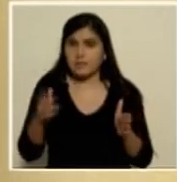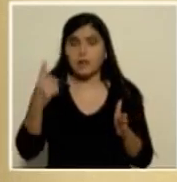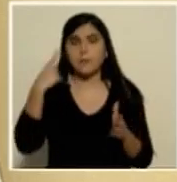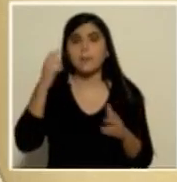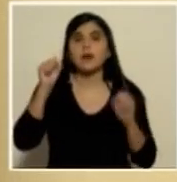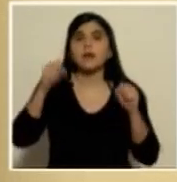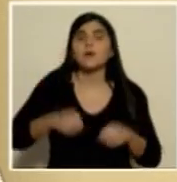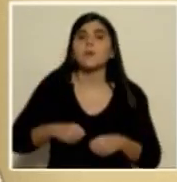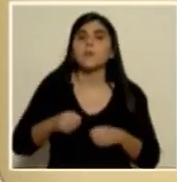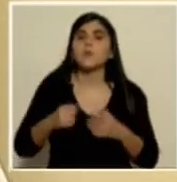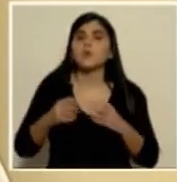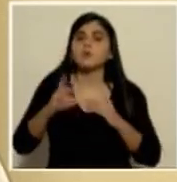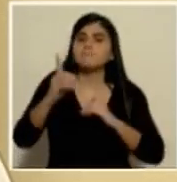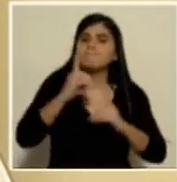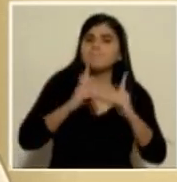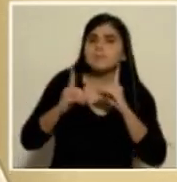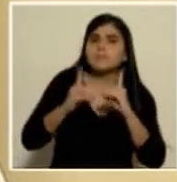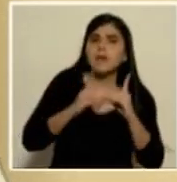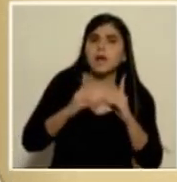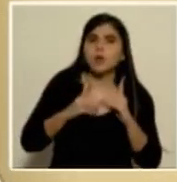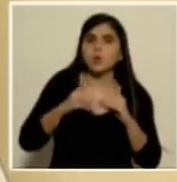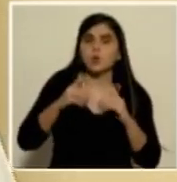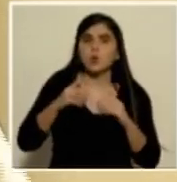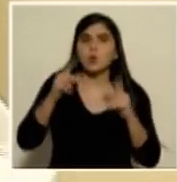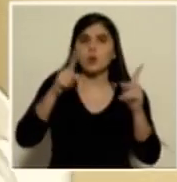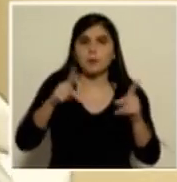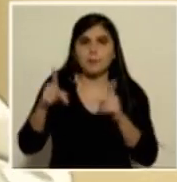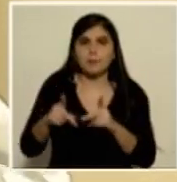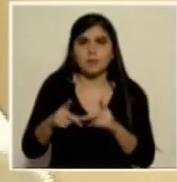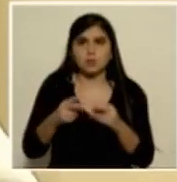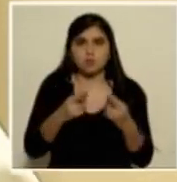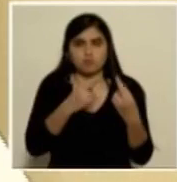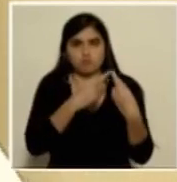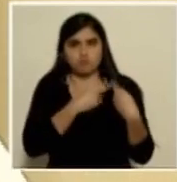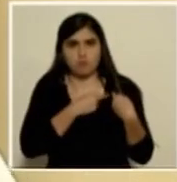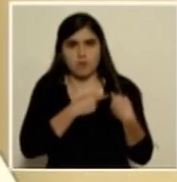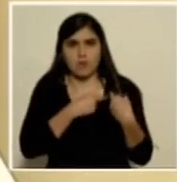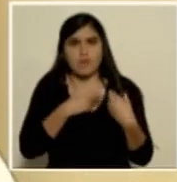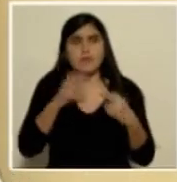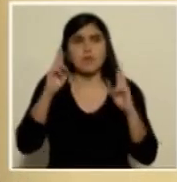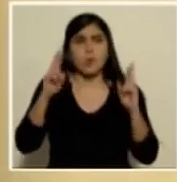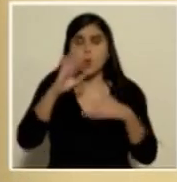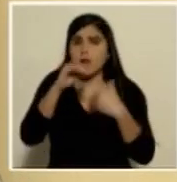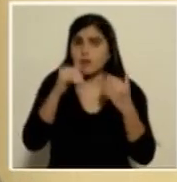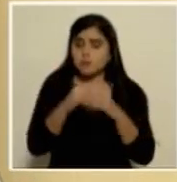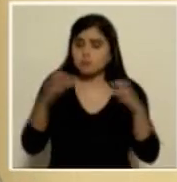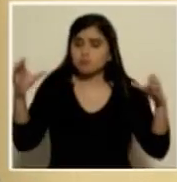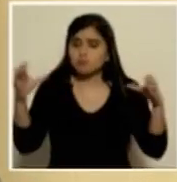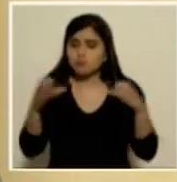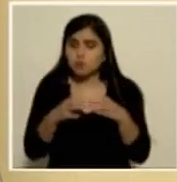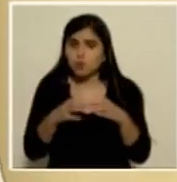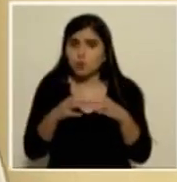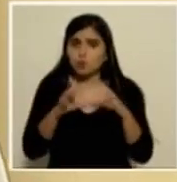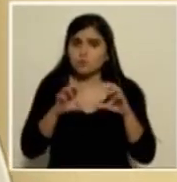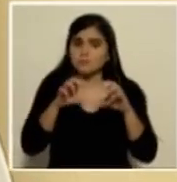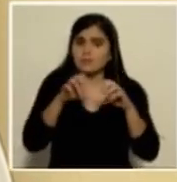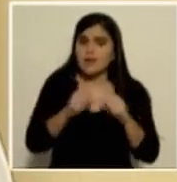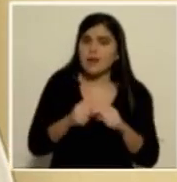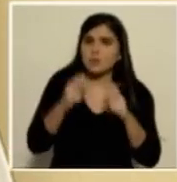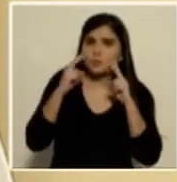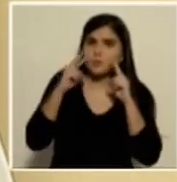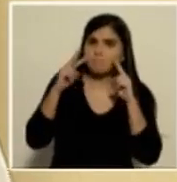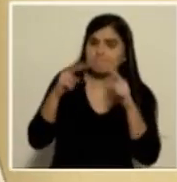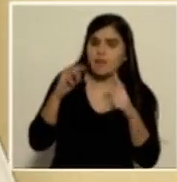sostener diálogos con quien corresponda, de manera tal que podamos entre todas y todos asumir la misión a la que nos invitó el